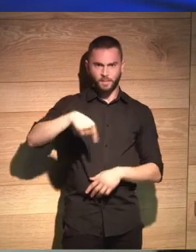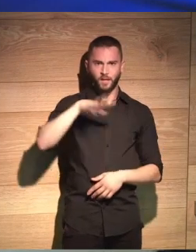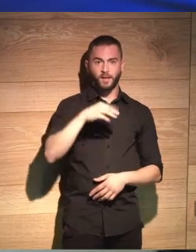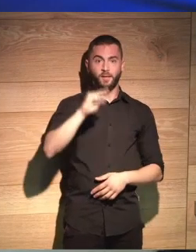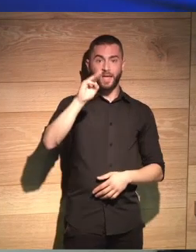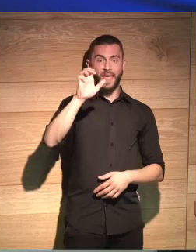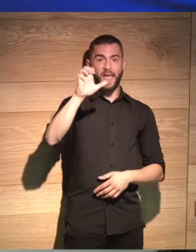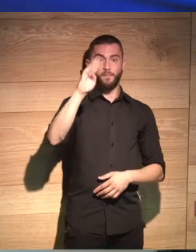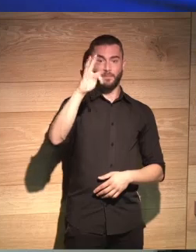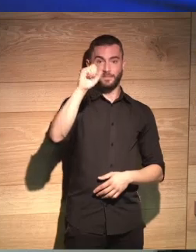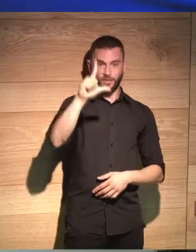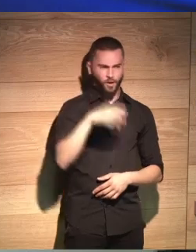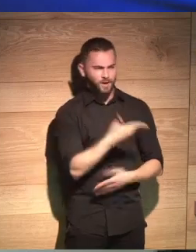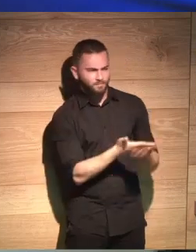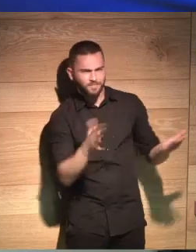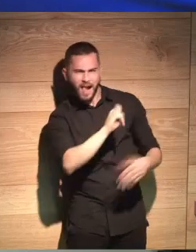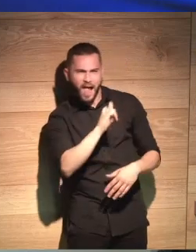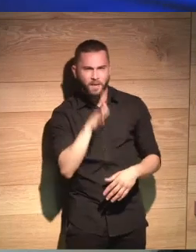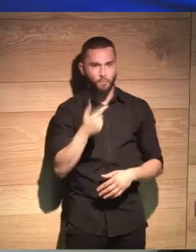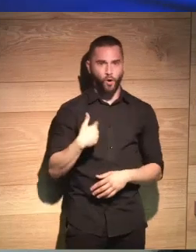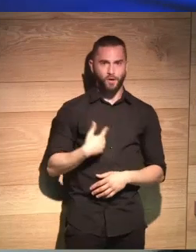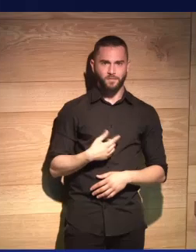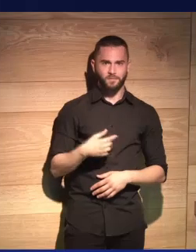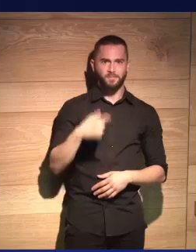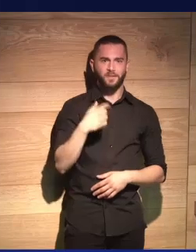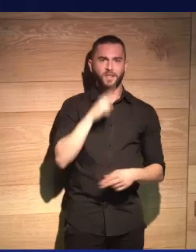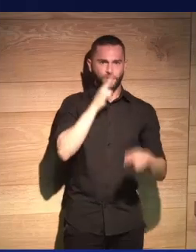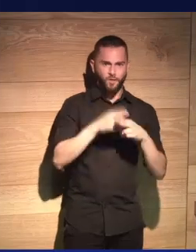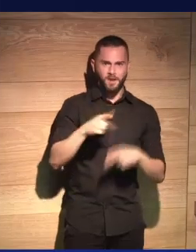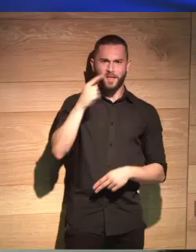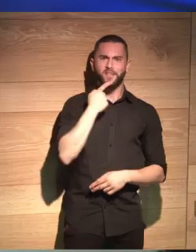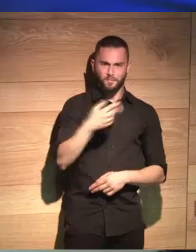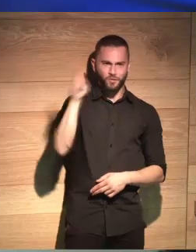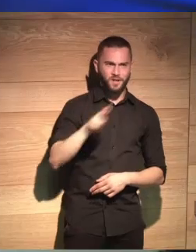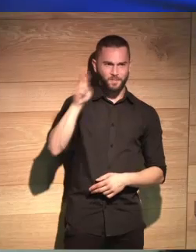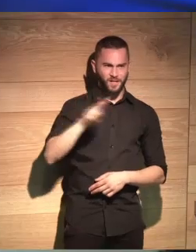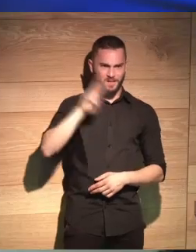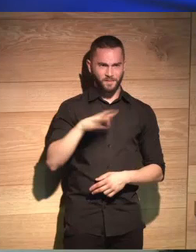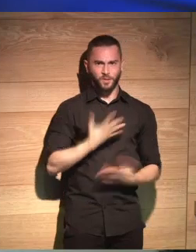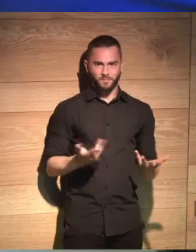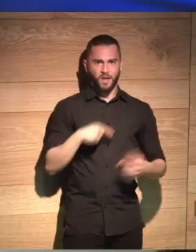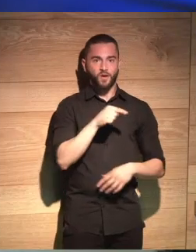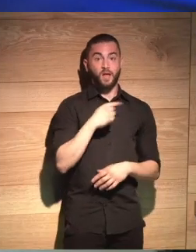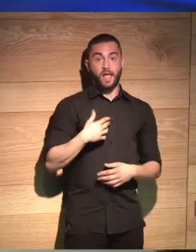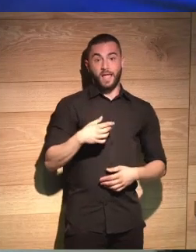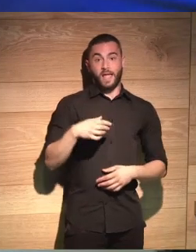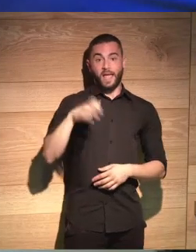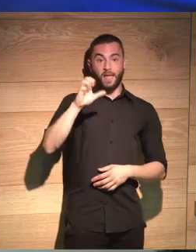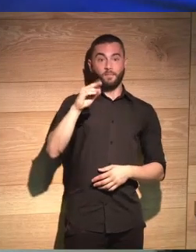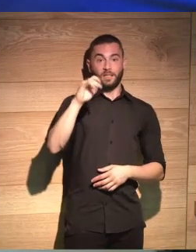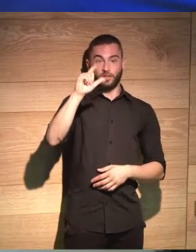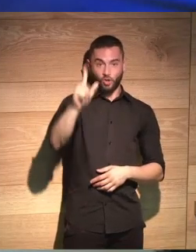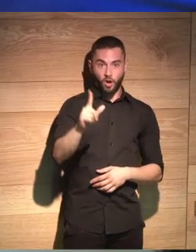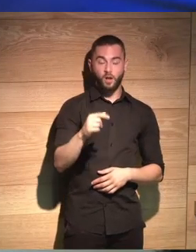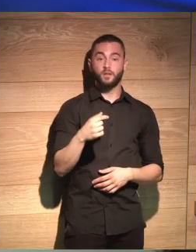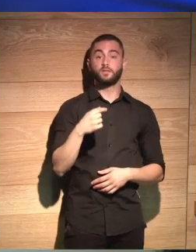presente hoy. Bueno, supongo que al verte a ti recuerdo siempre también a Pitol también. Bueno, pero es que la elección de Pitol por tu parte desde el principio, en tu primer libro,